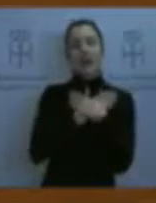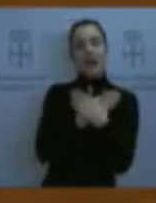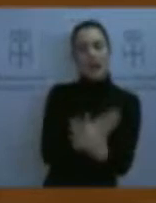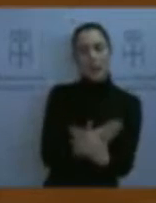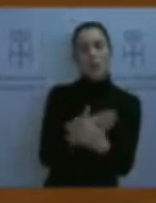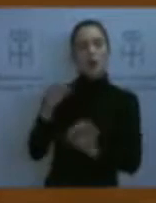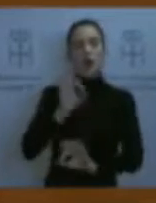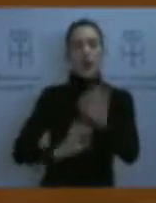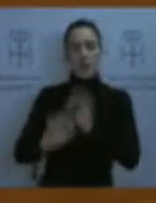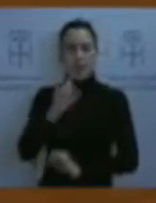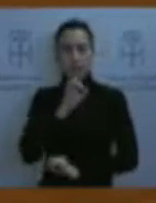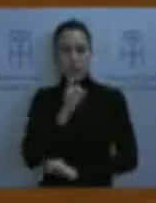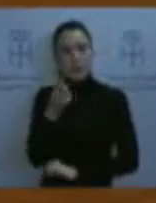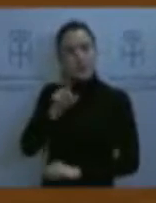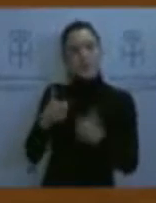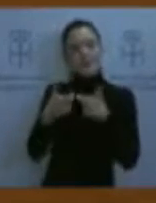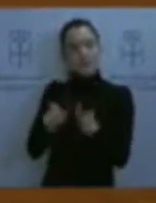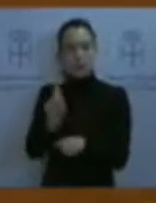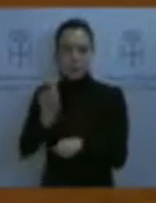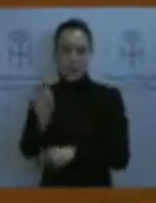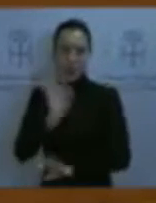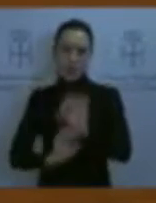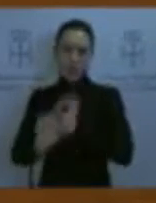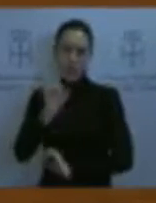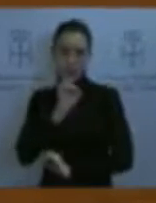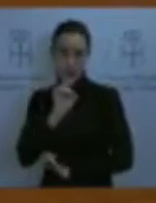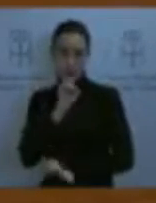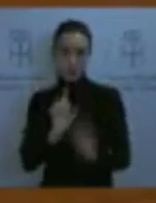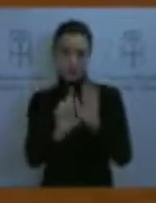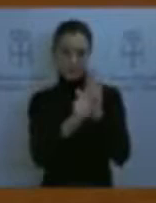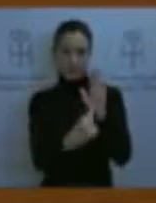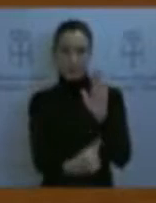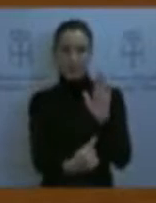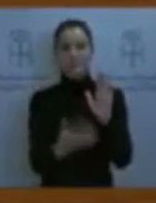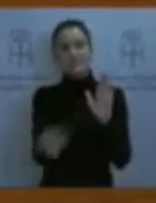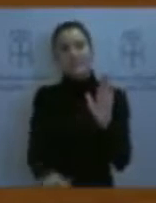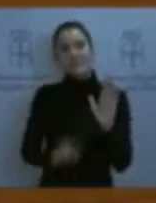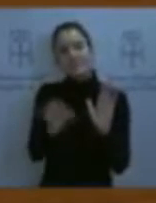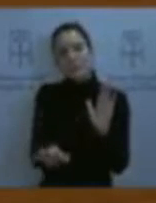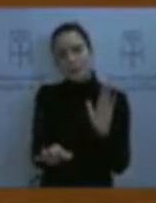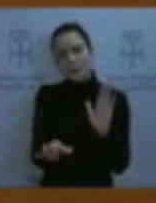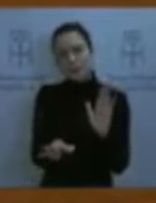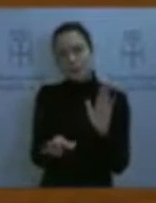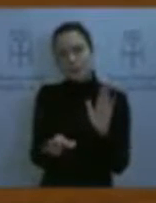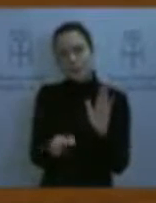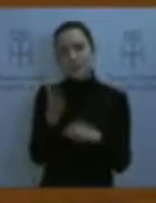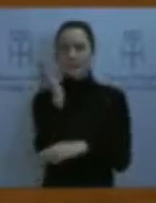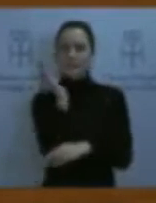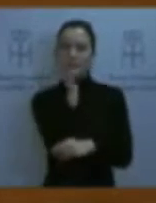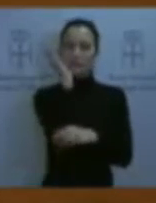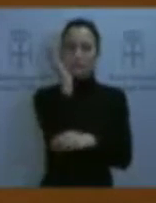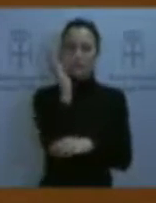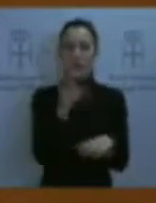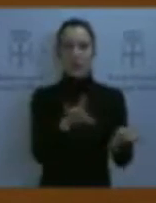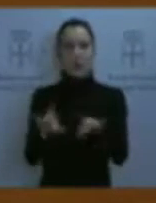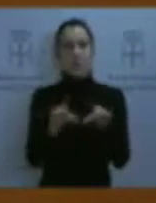primario, siempre castiga territorios como el territorio asturiano. Después